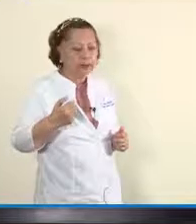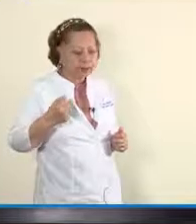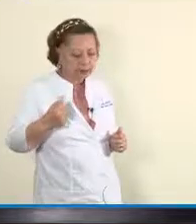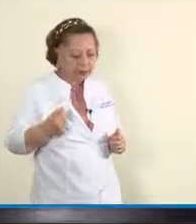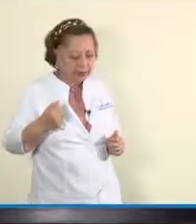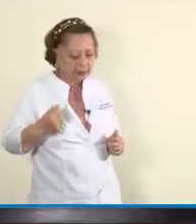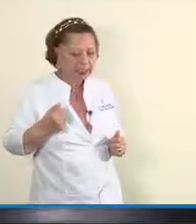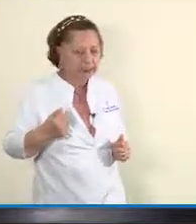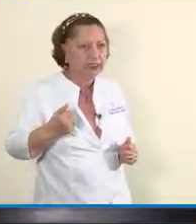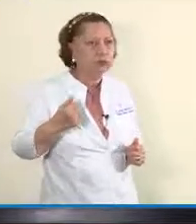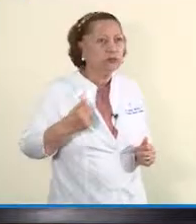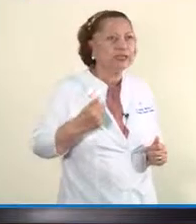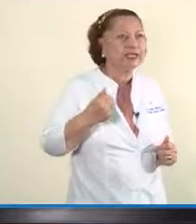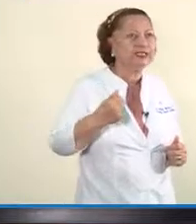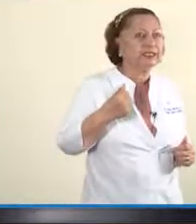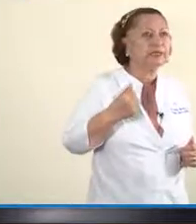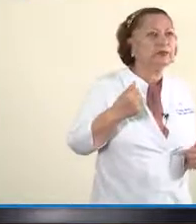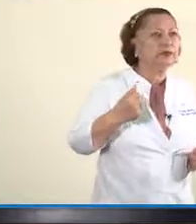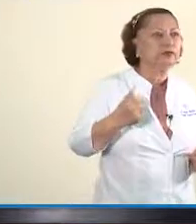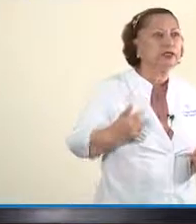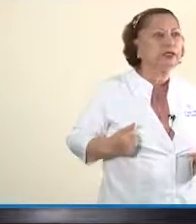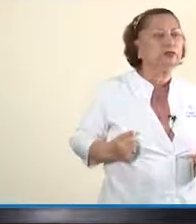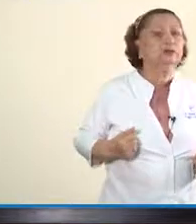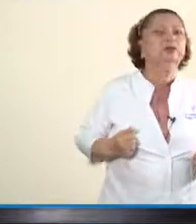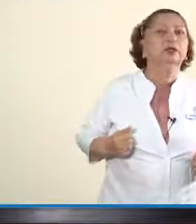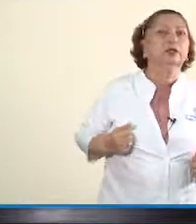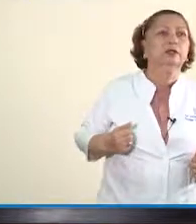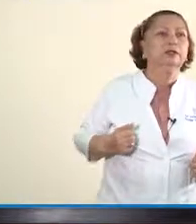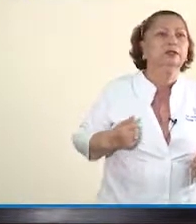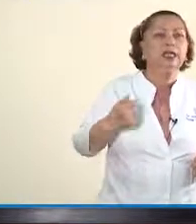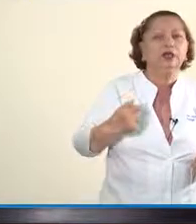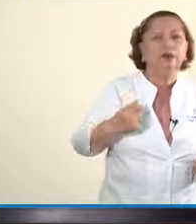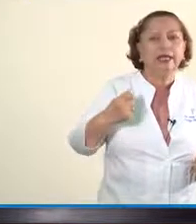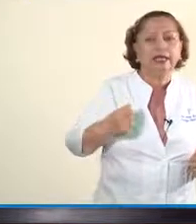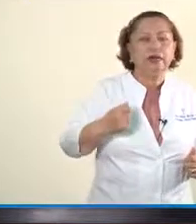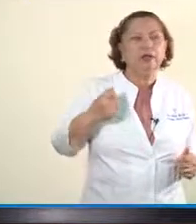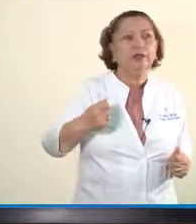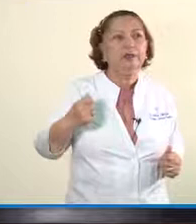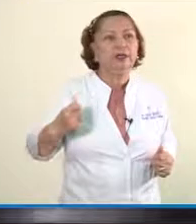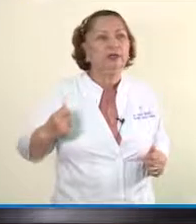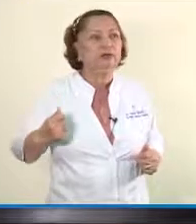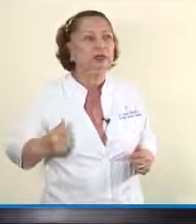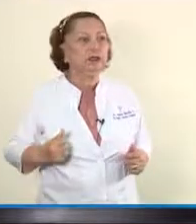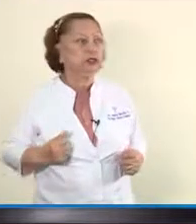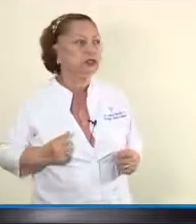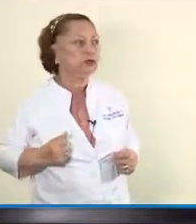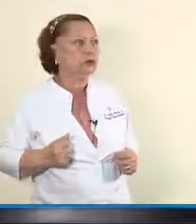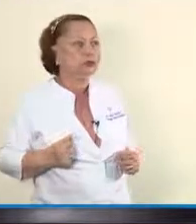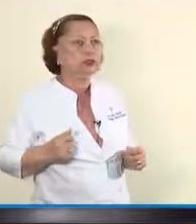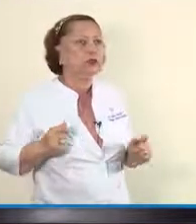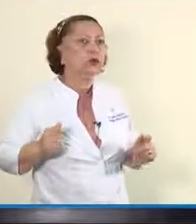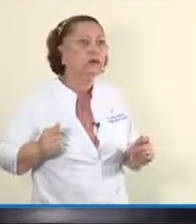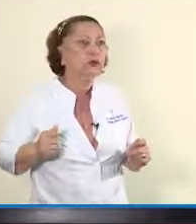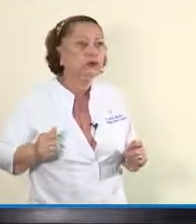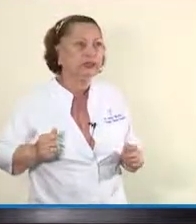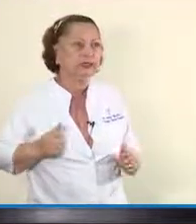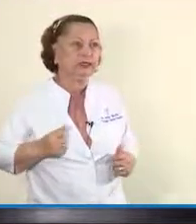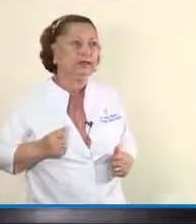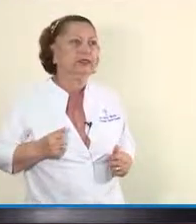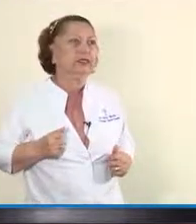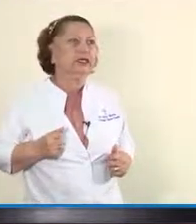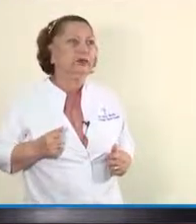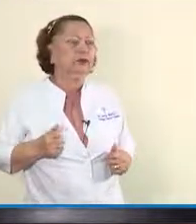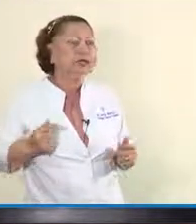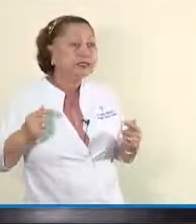nosotros tenemos, se puede decir, un 60% de lo que es los primeros auxilios psicológicos. ¿Por